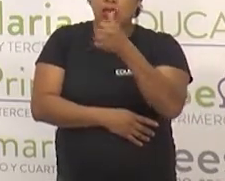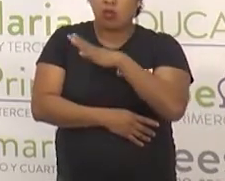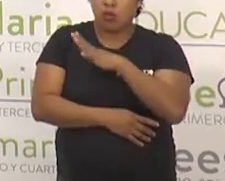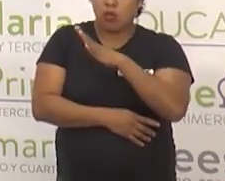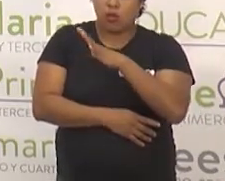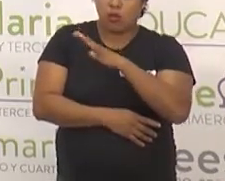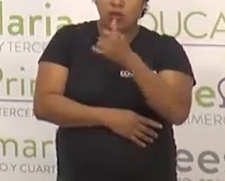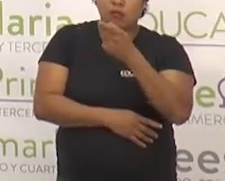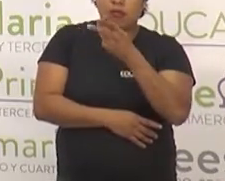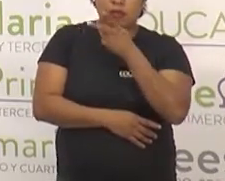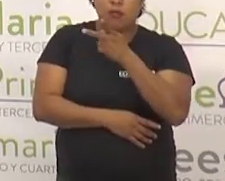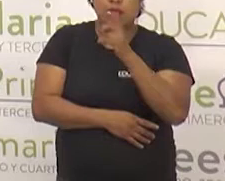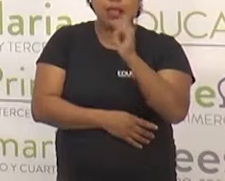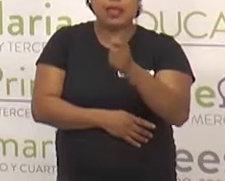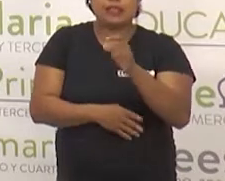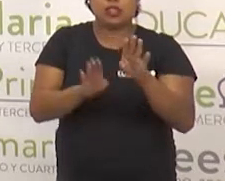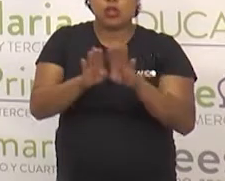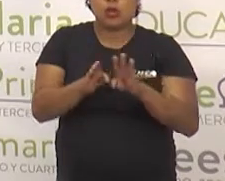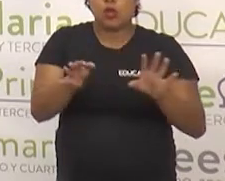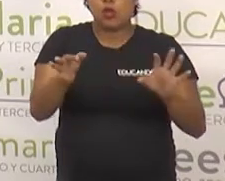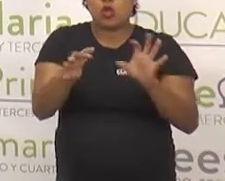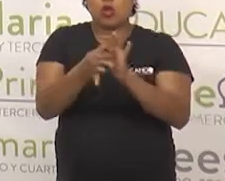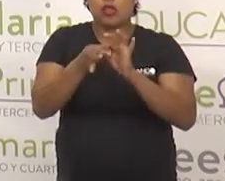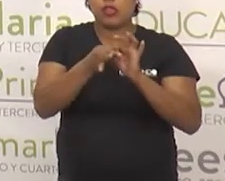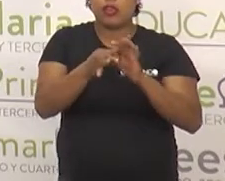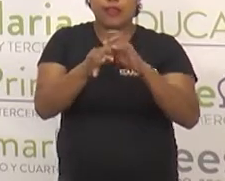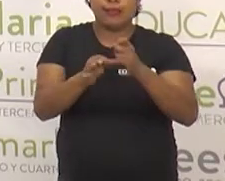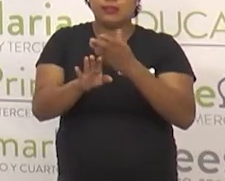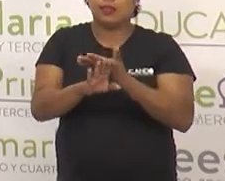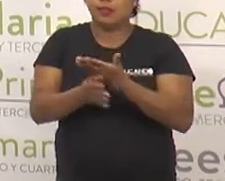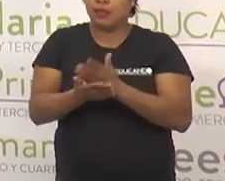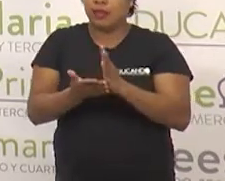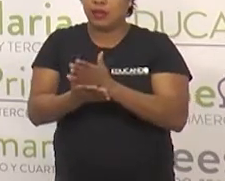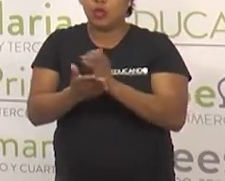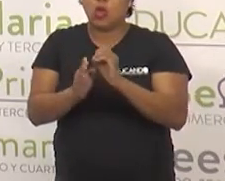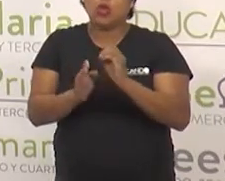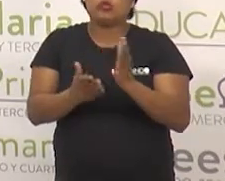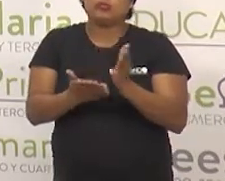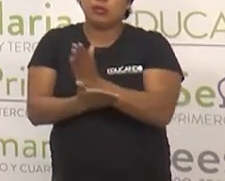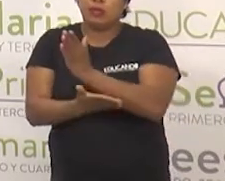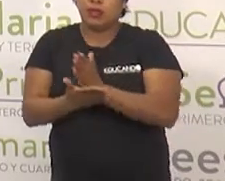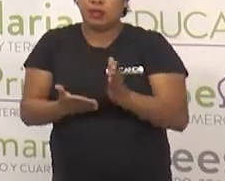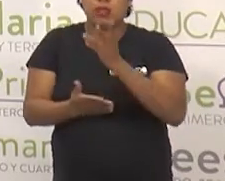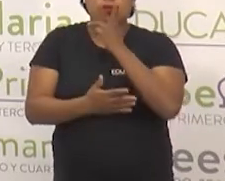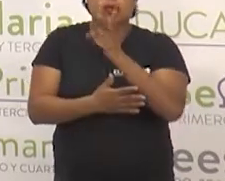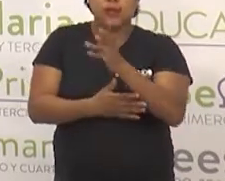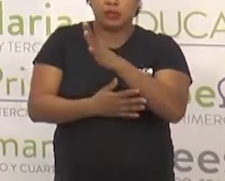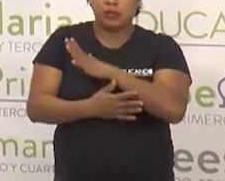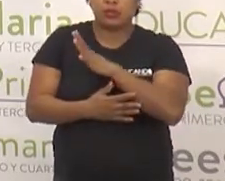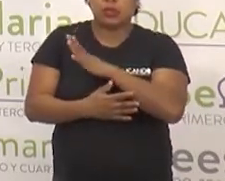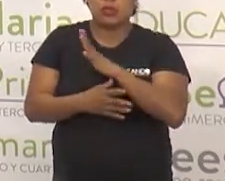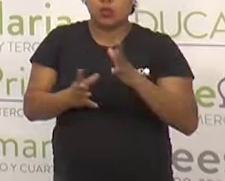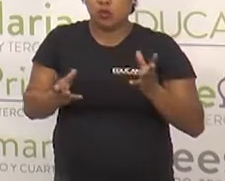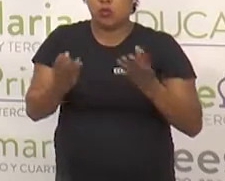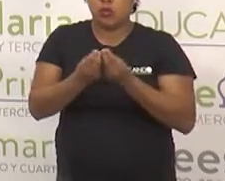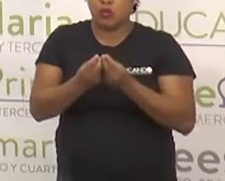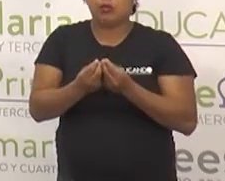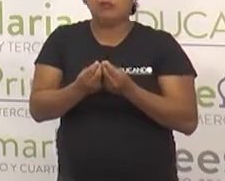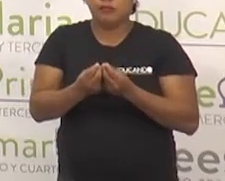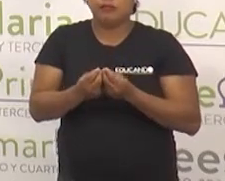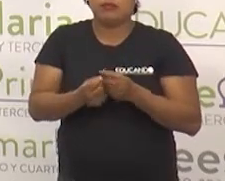que va, que es un conector y que va aparte o separado de las palabras que están junto